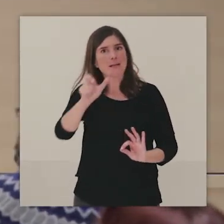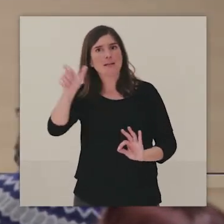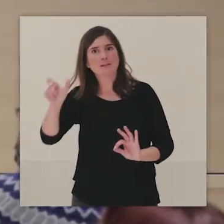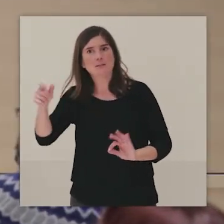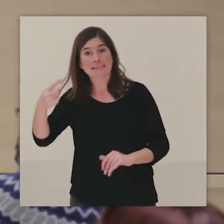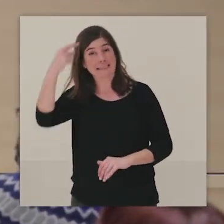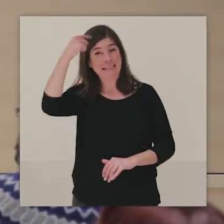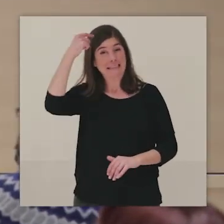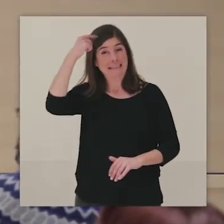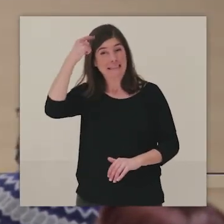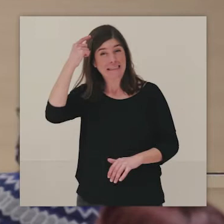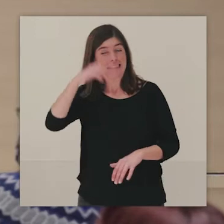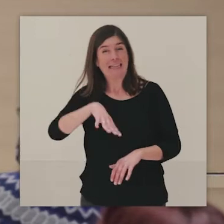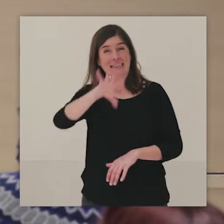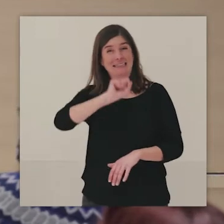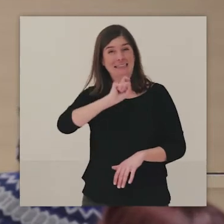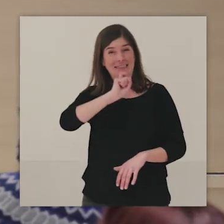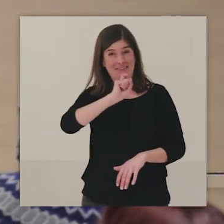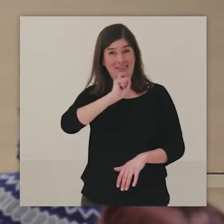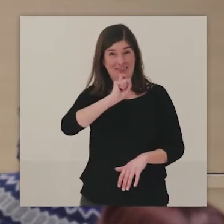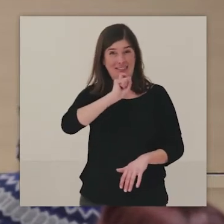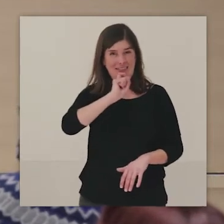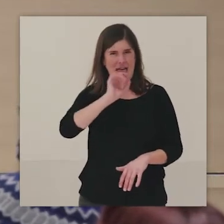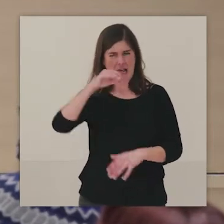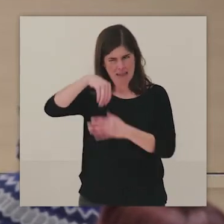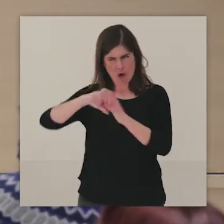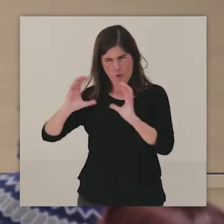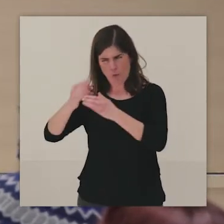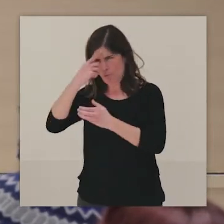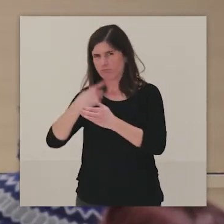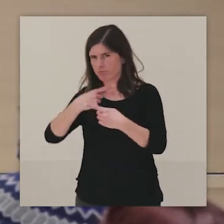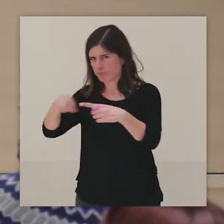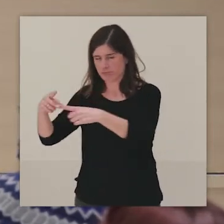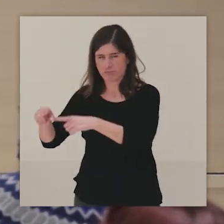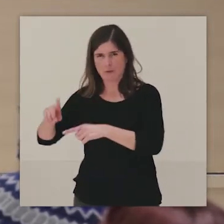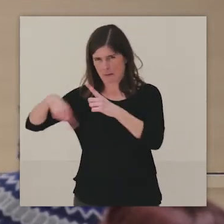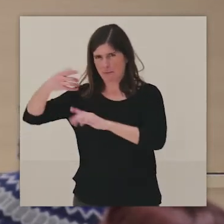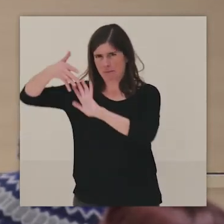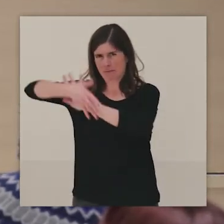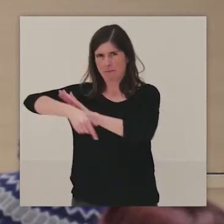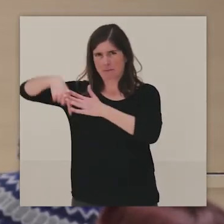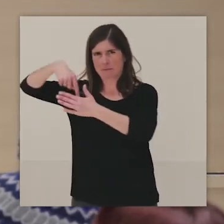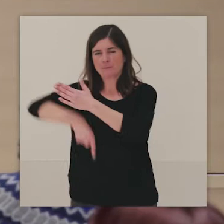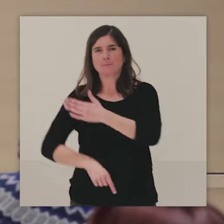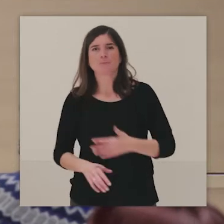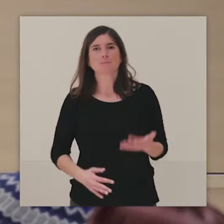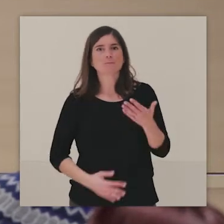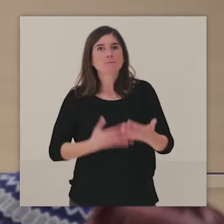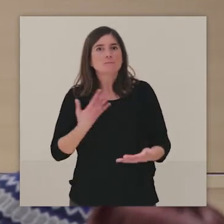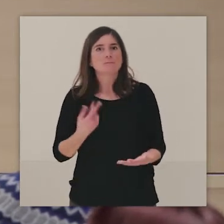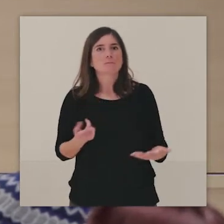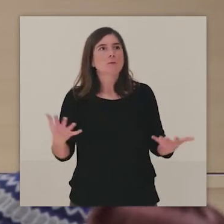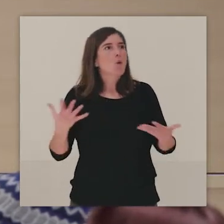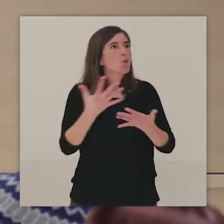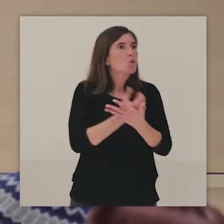una dificultad de comprensión, y aquí hablaremos ahora de un rango diverso, pues entonces puedan acceder a cualquier tipo